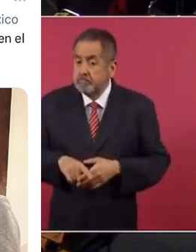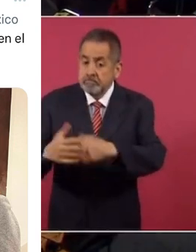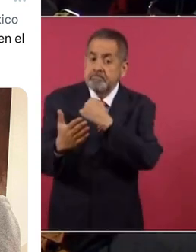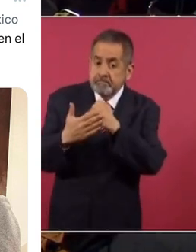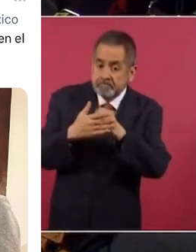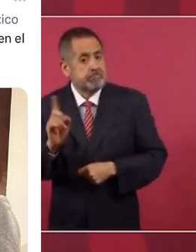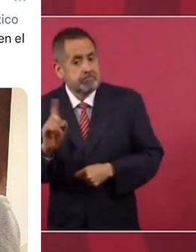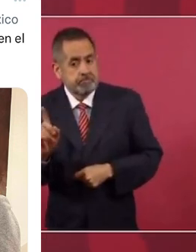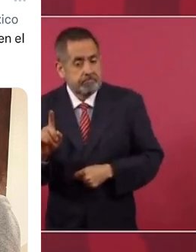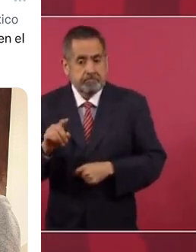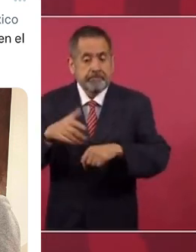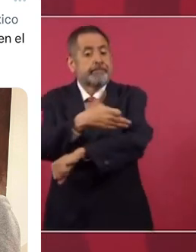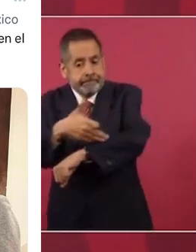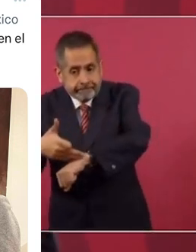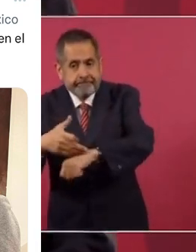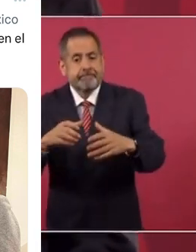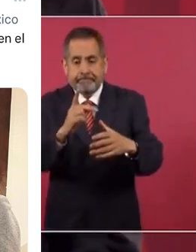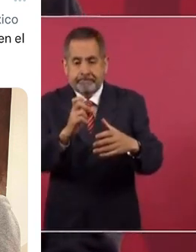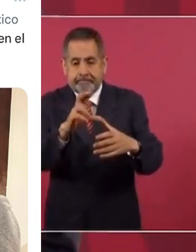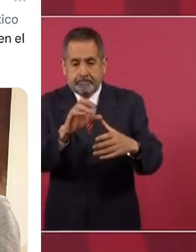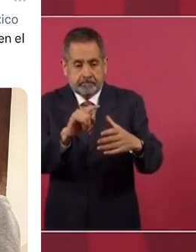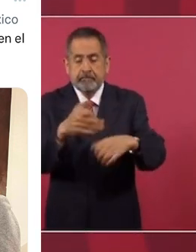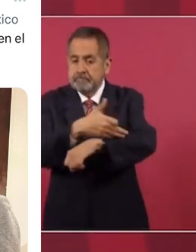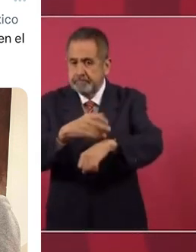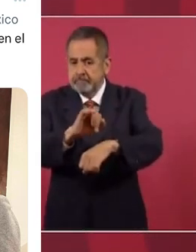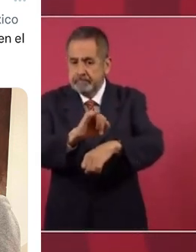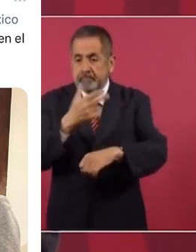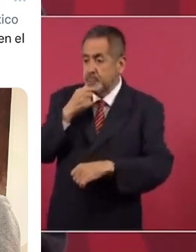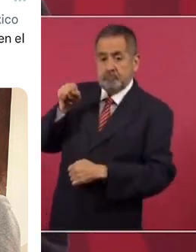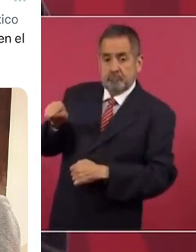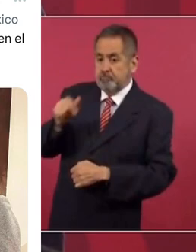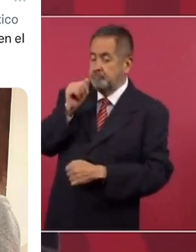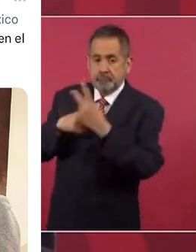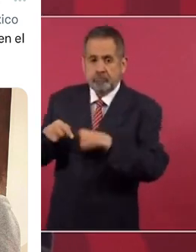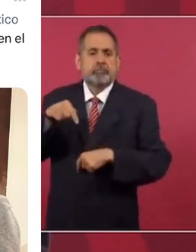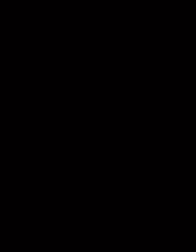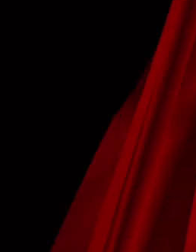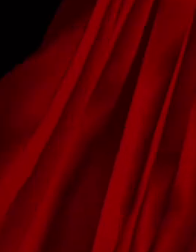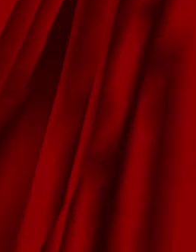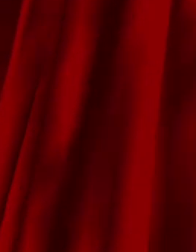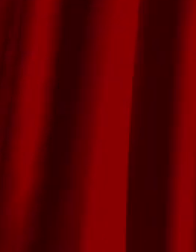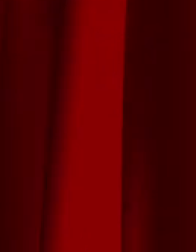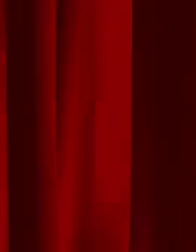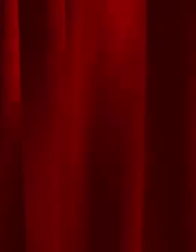que me están informando eso. Es la familia de Pedro Castillo la que se encuentra allá en la Ciudad de México.